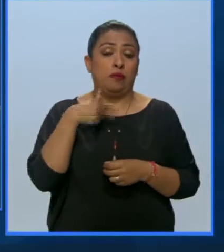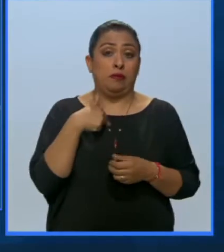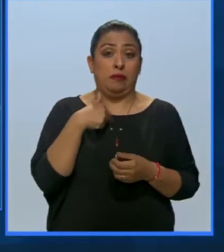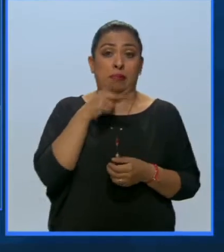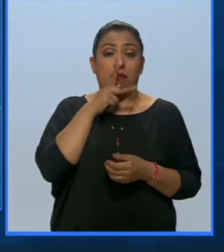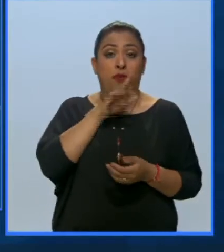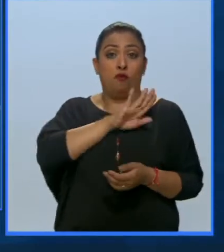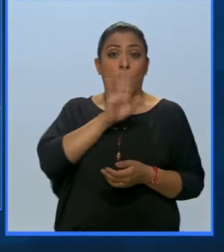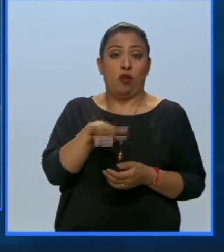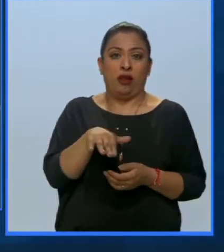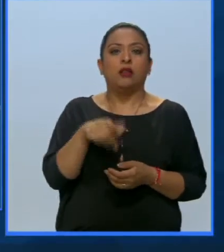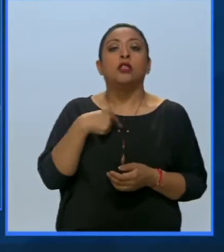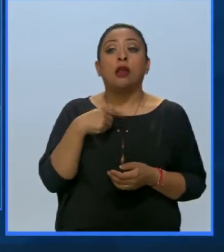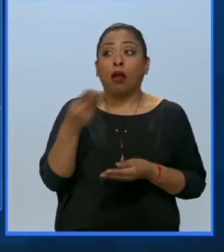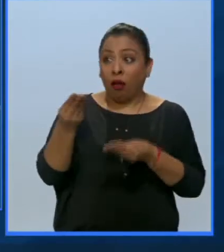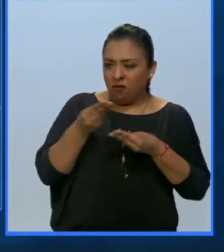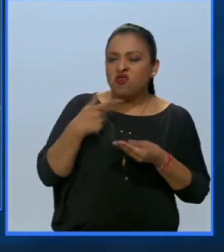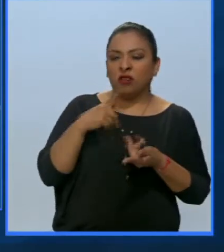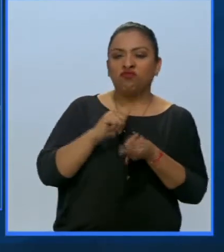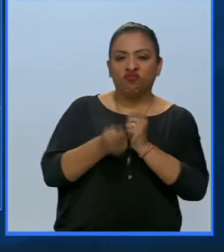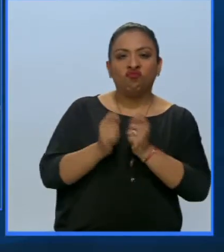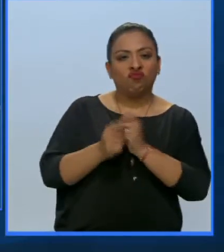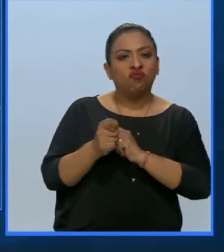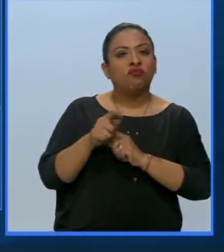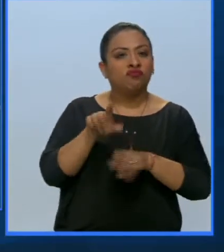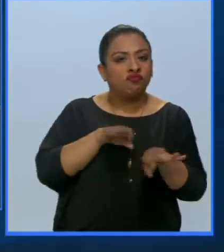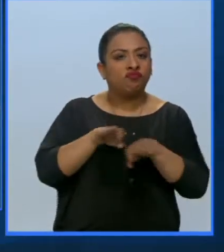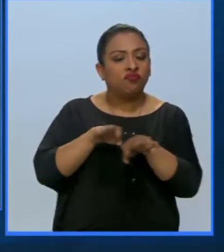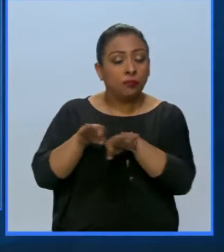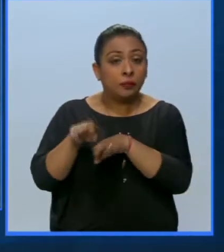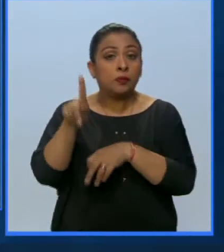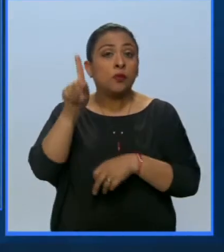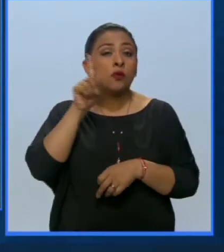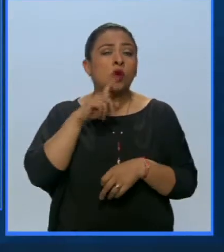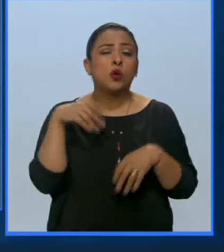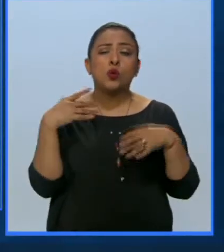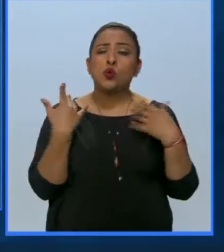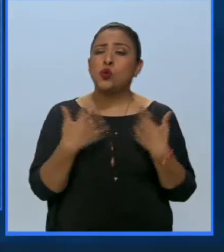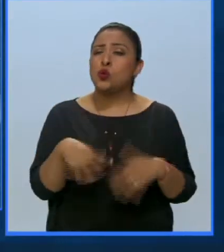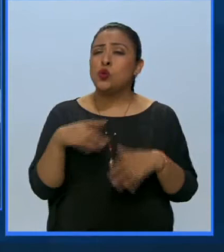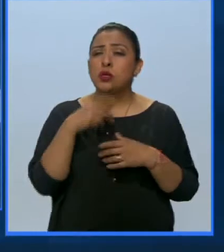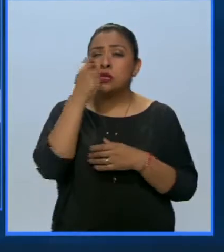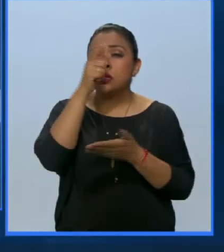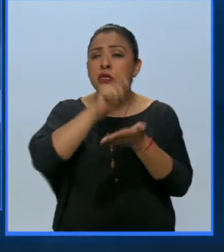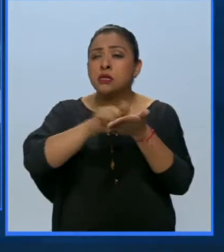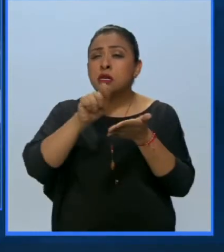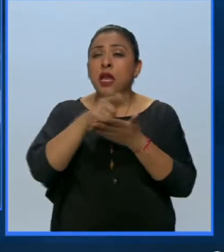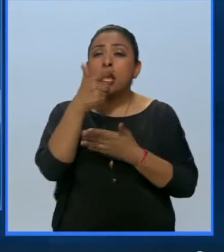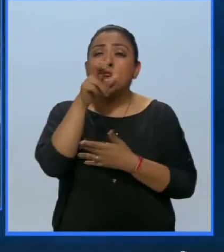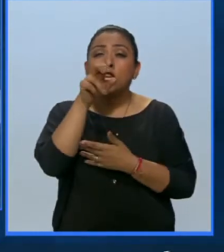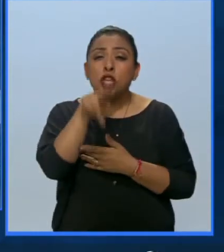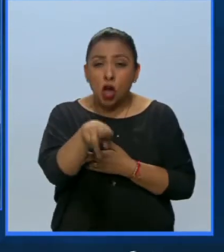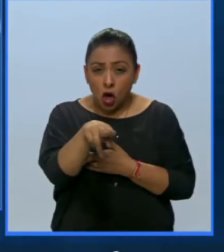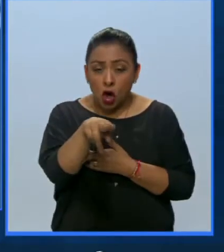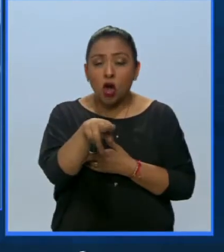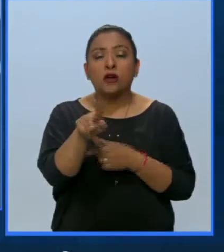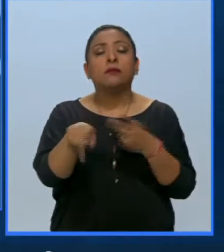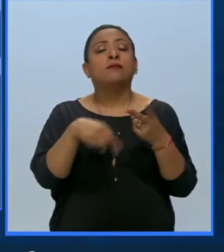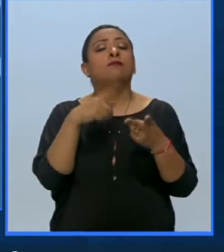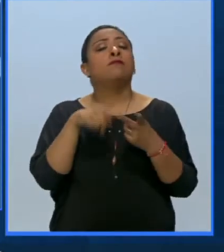lo que le caía ella lo traducía. Fue una extraordinaria guionista,